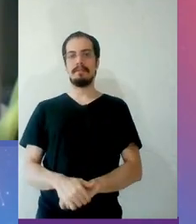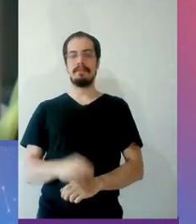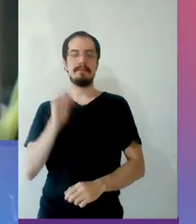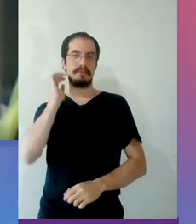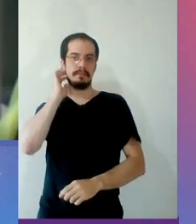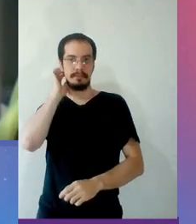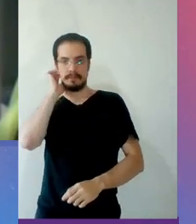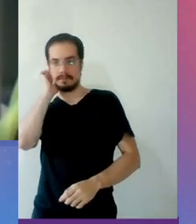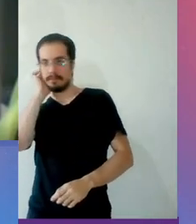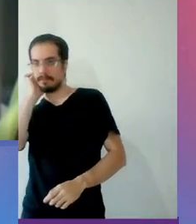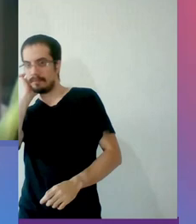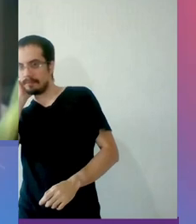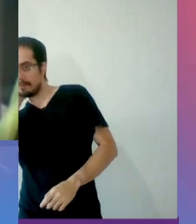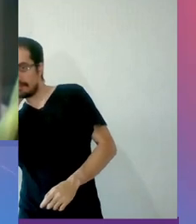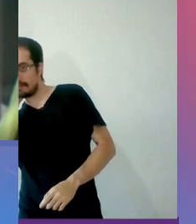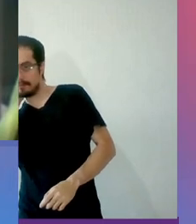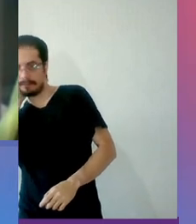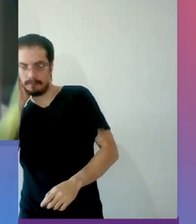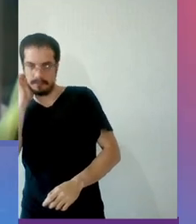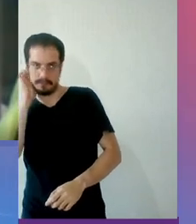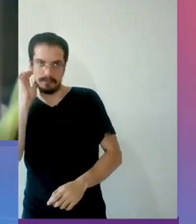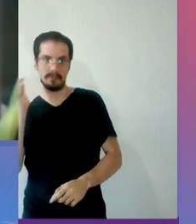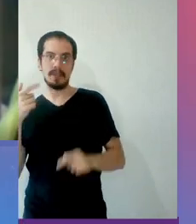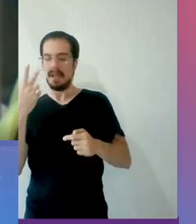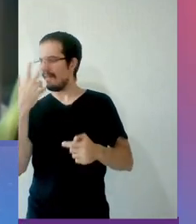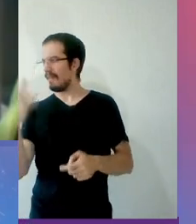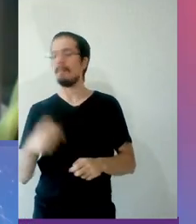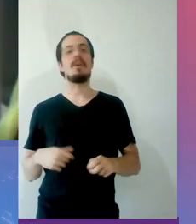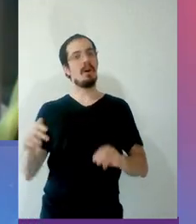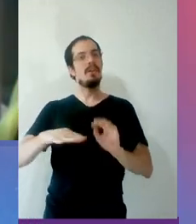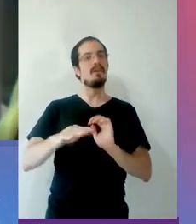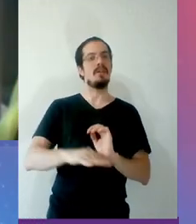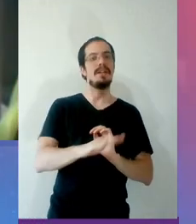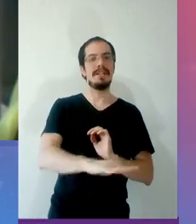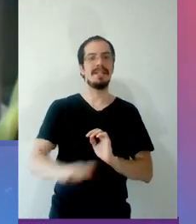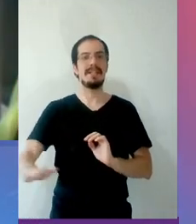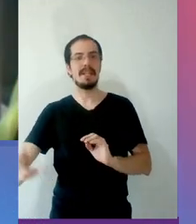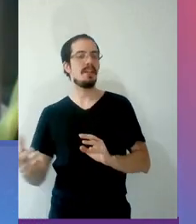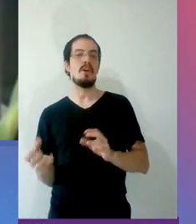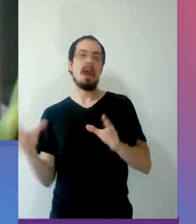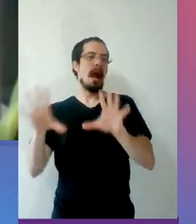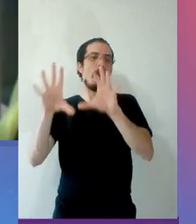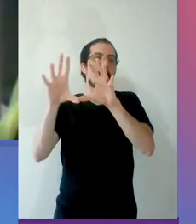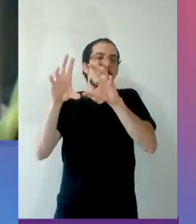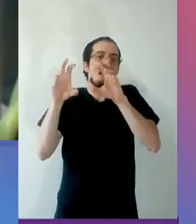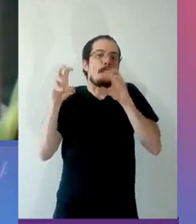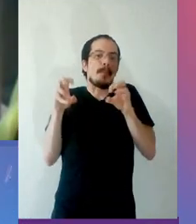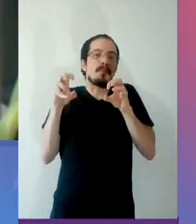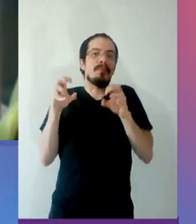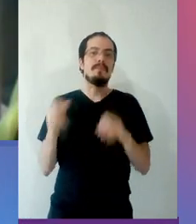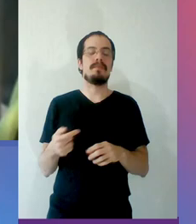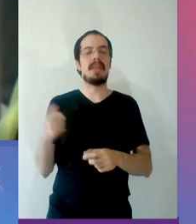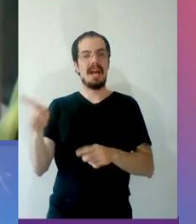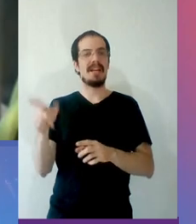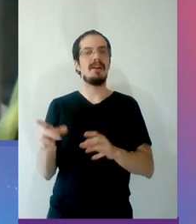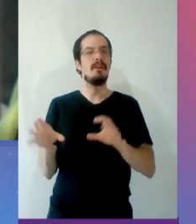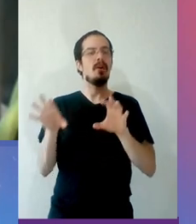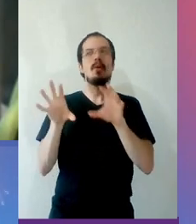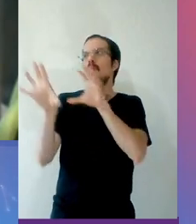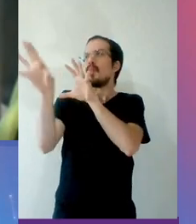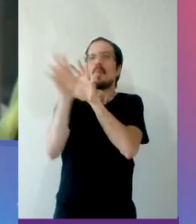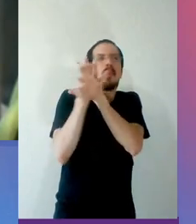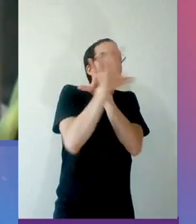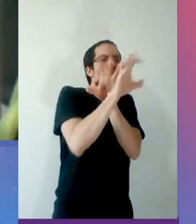Es cuando nosotros decimos que los niños son como una esponja, ¿cierto? Que son como esta esponjita que todo lo que nosotros